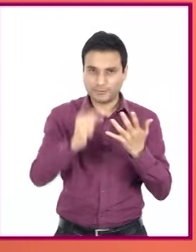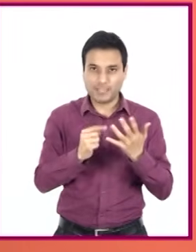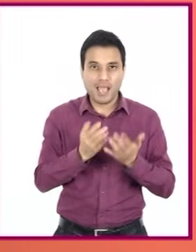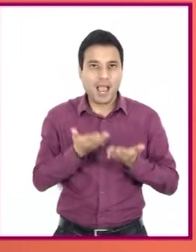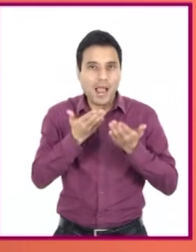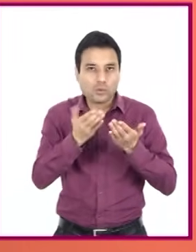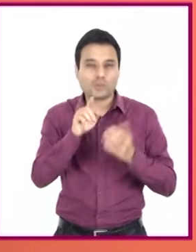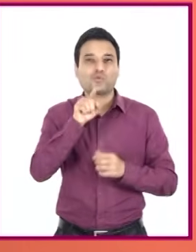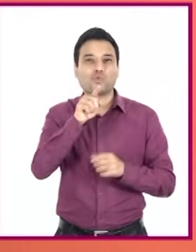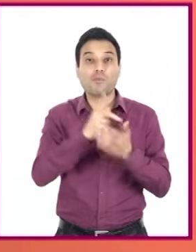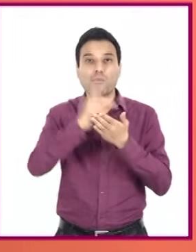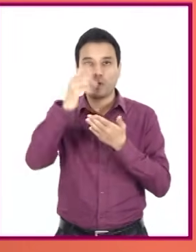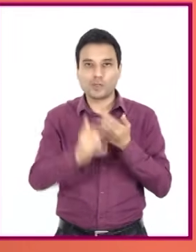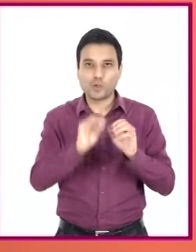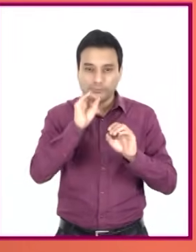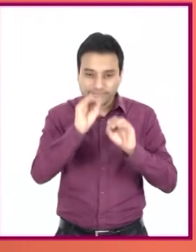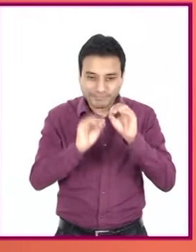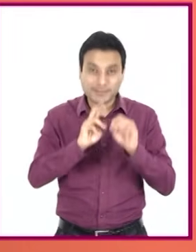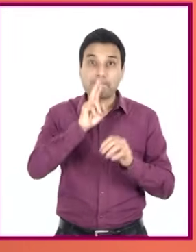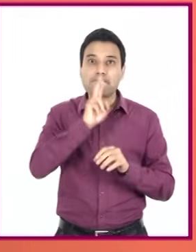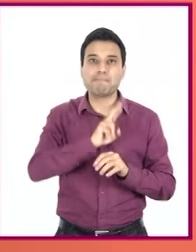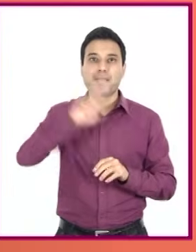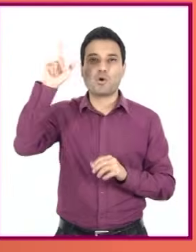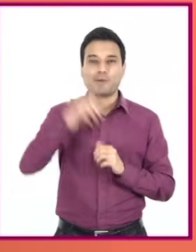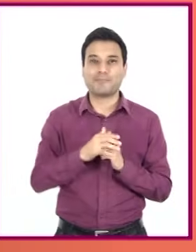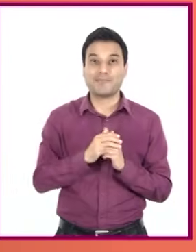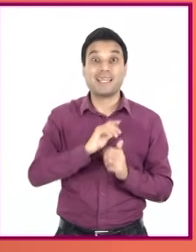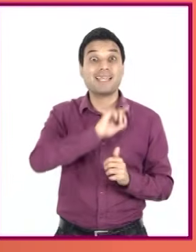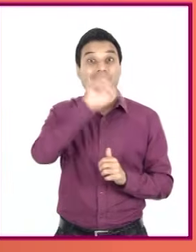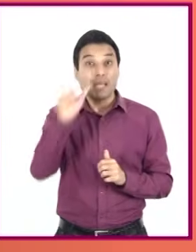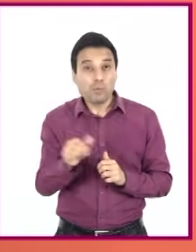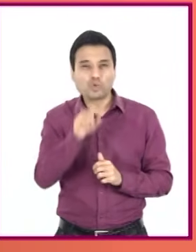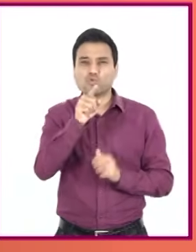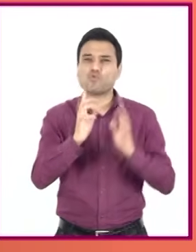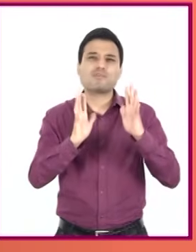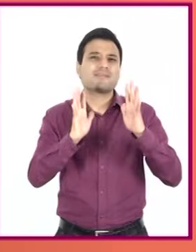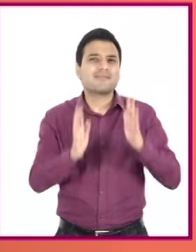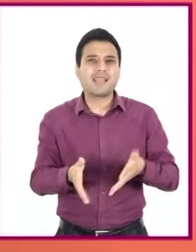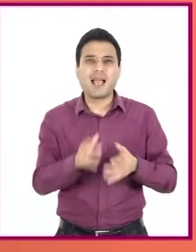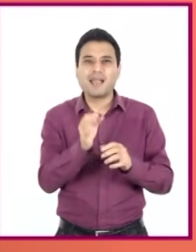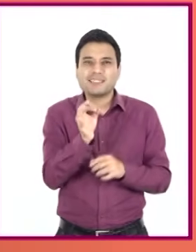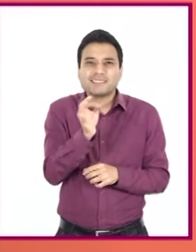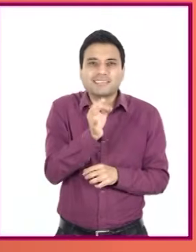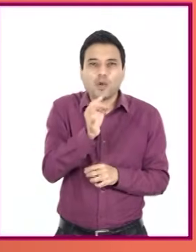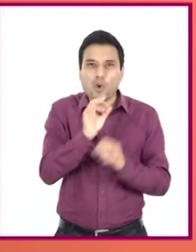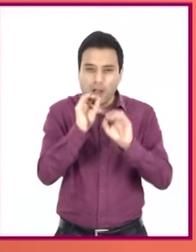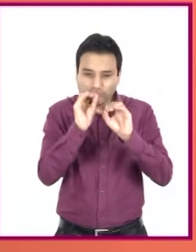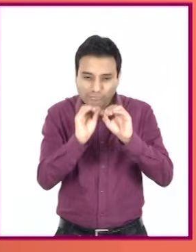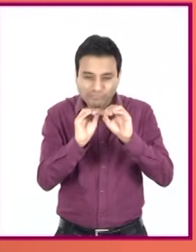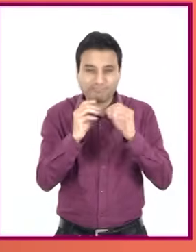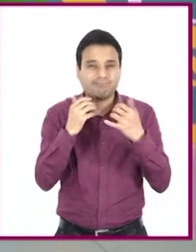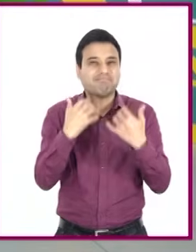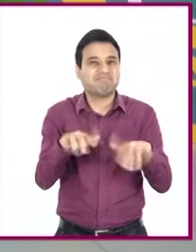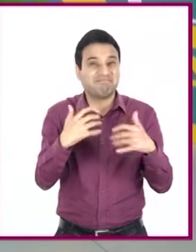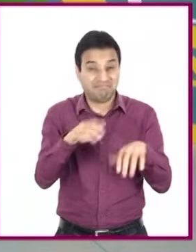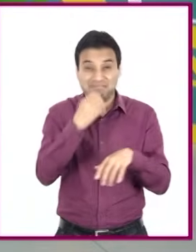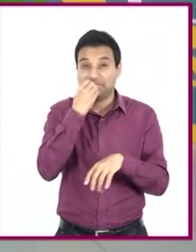del proyecto. Al final, ustedes podrán tener su modelo terminado, que será el producto de este